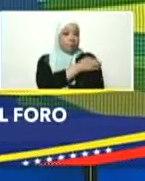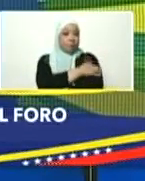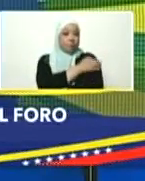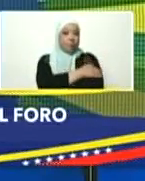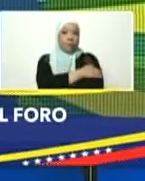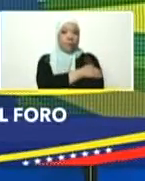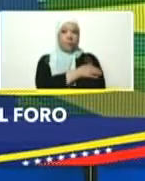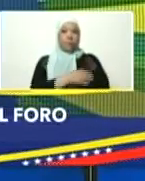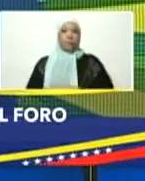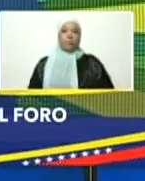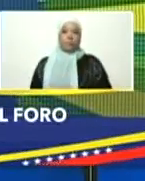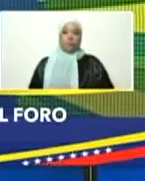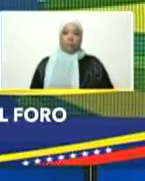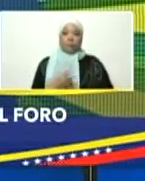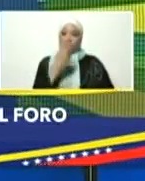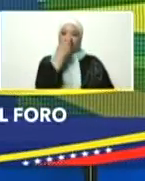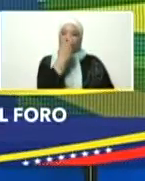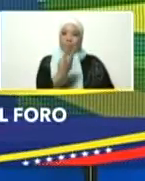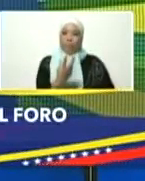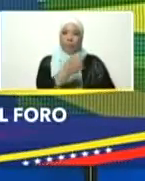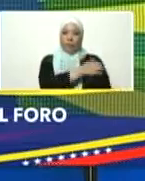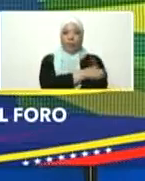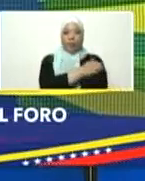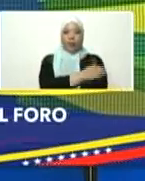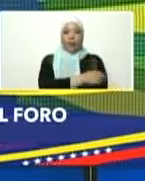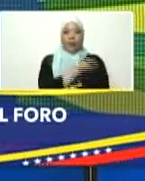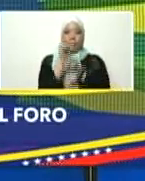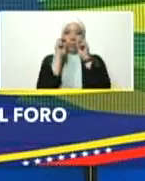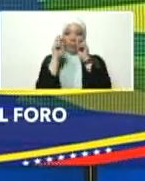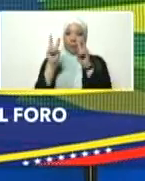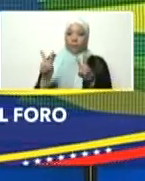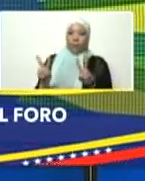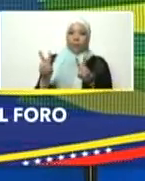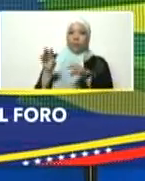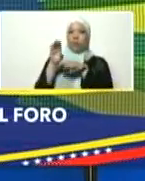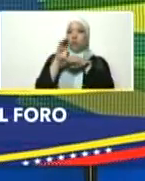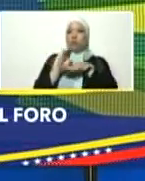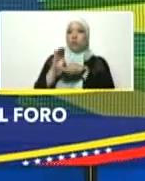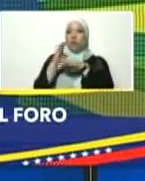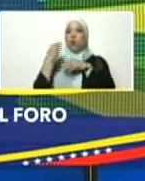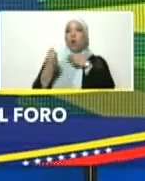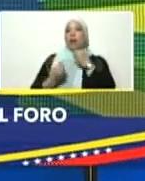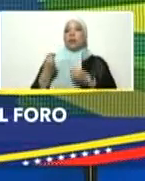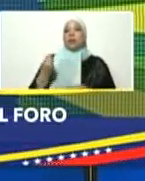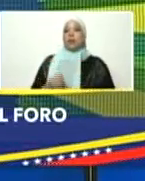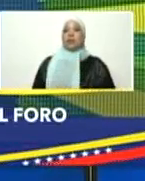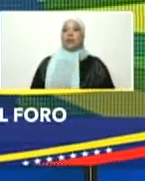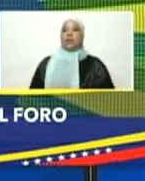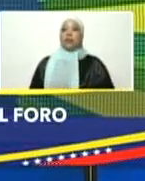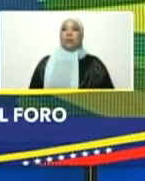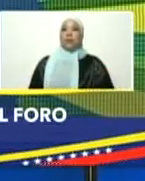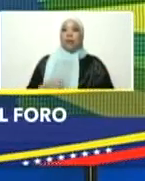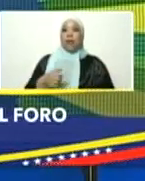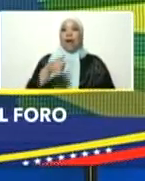La dictadura estará pendiente de ustedes, pero abajo. Cuidado con lo que hacen. Con lo que